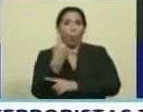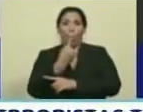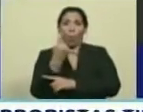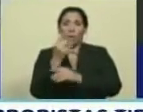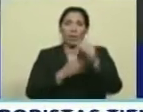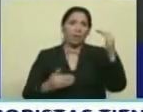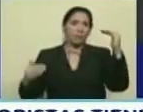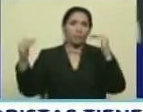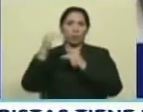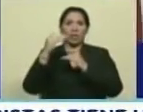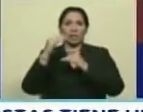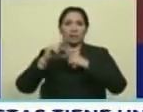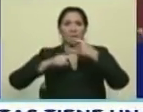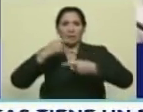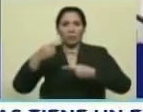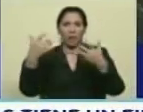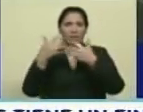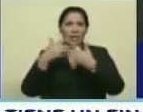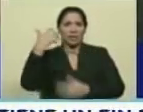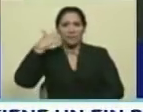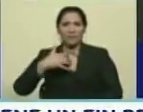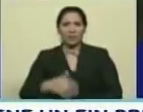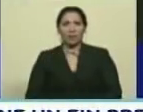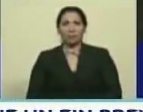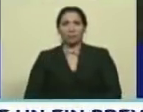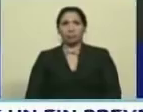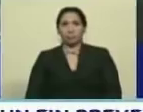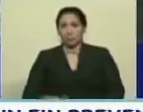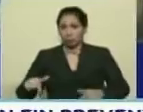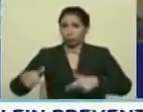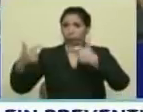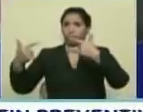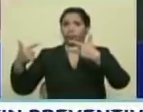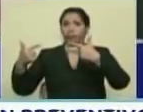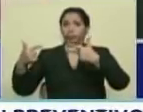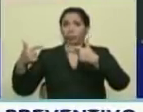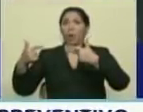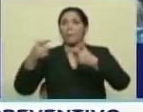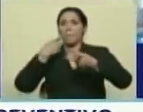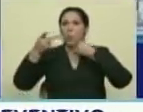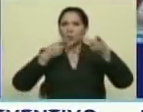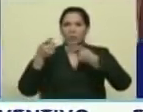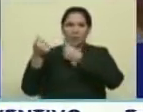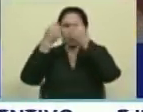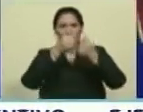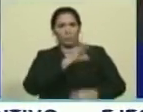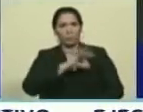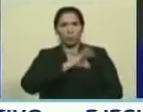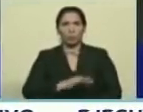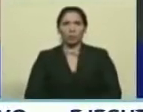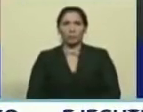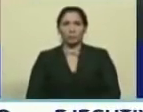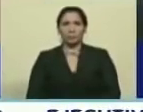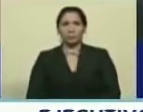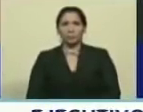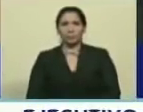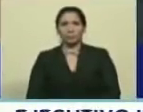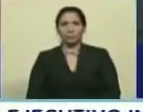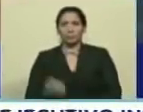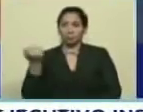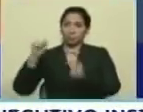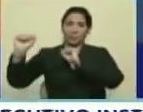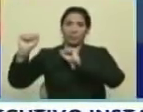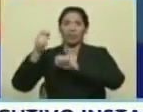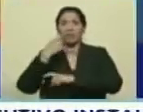prevaleció después de la Guerra Fría y el prolongado conflicto entre dos concepciones político-económicas y sociales radicalmente